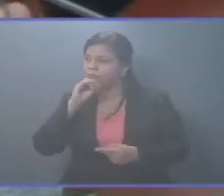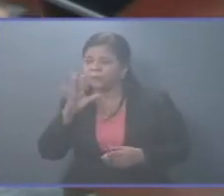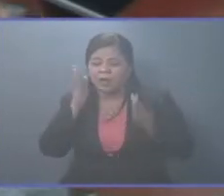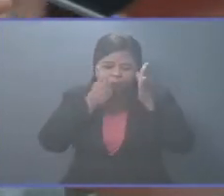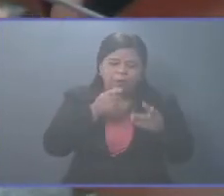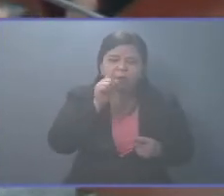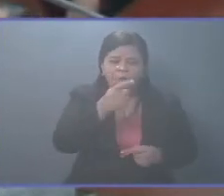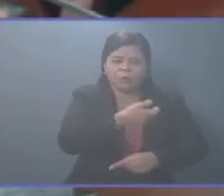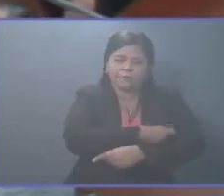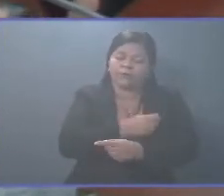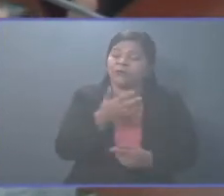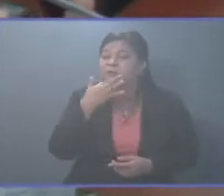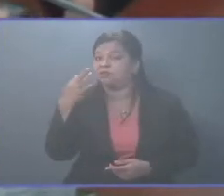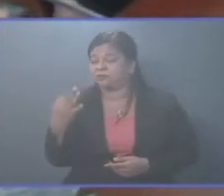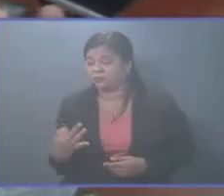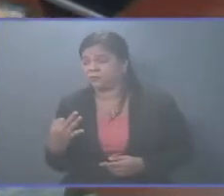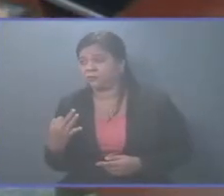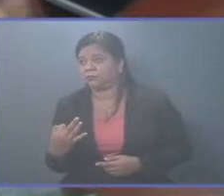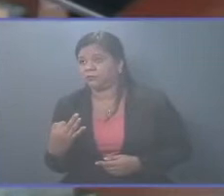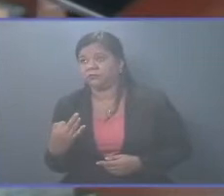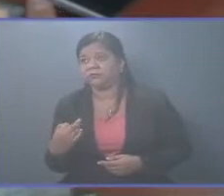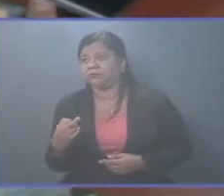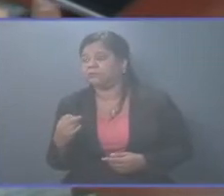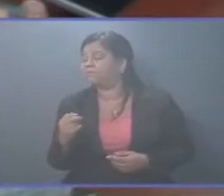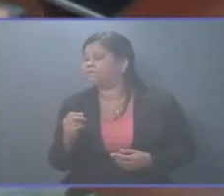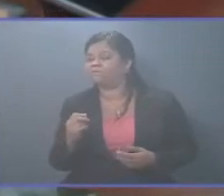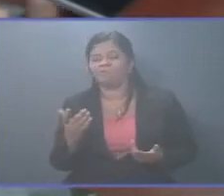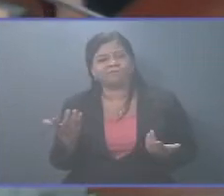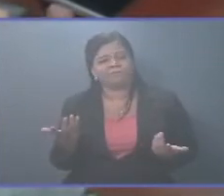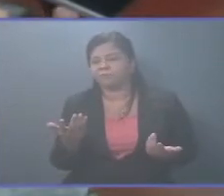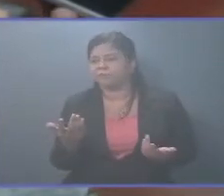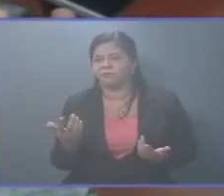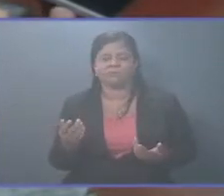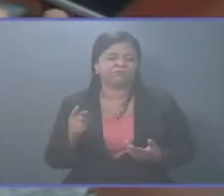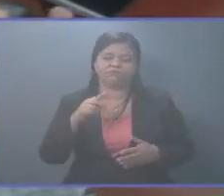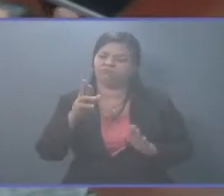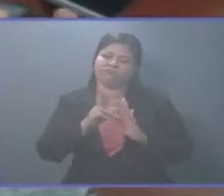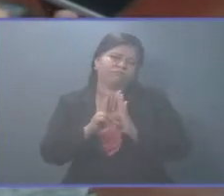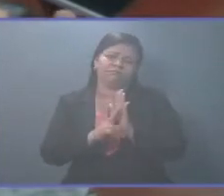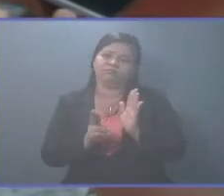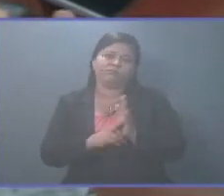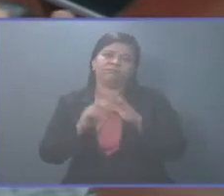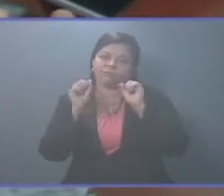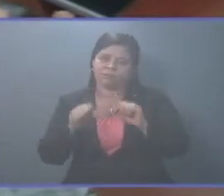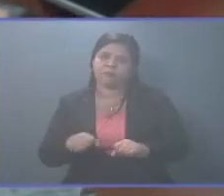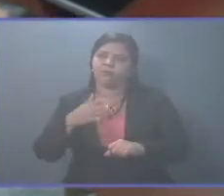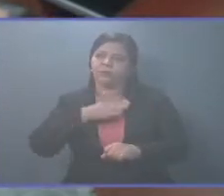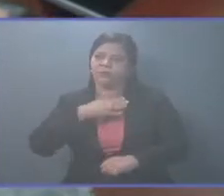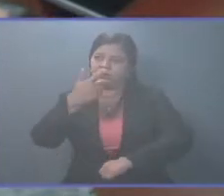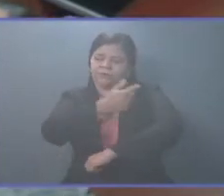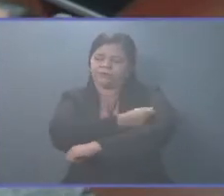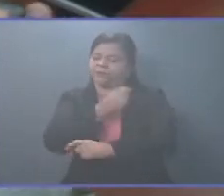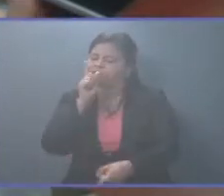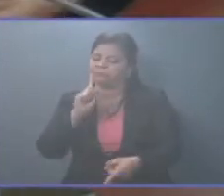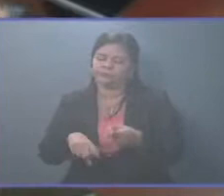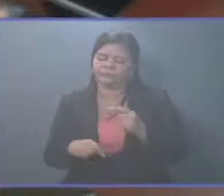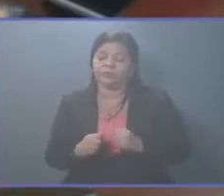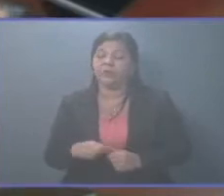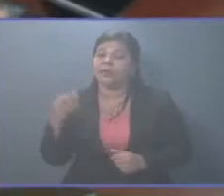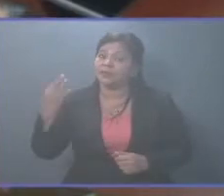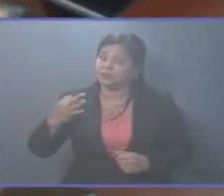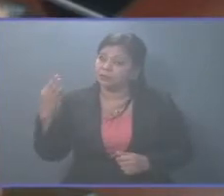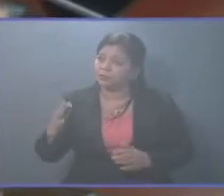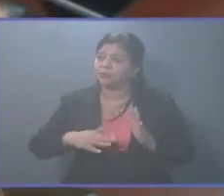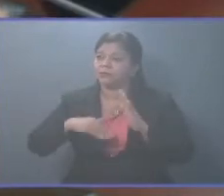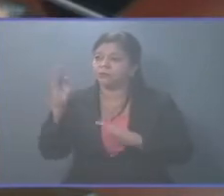vacuna, porque la verdad que no es una buena, digamos, una buena regla para obtener una vacuna. No se puede. Tienen que ser